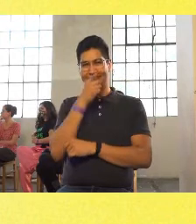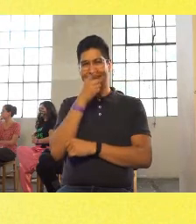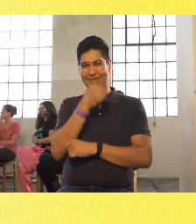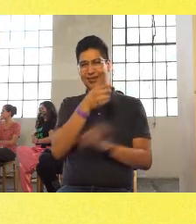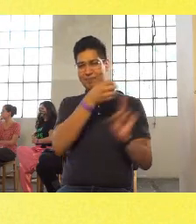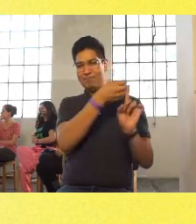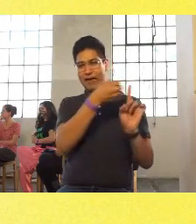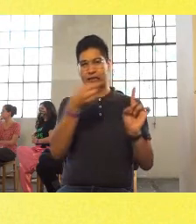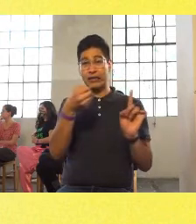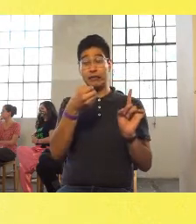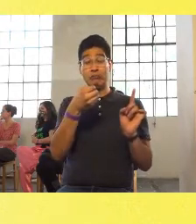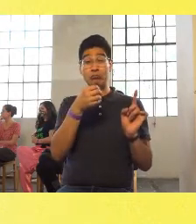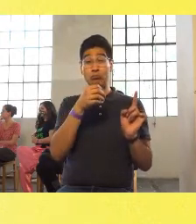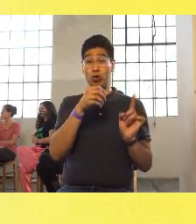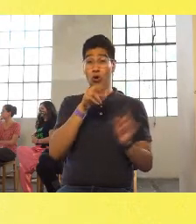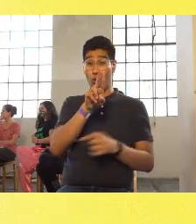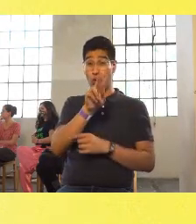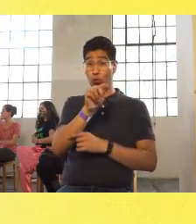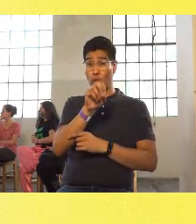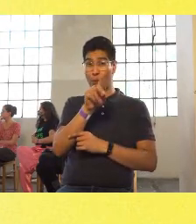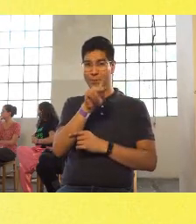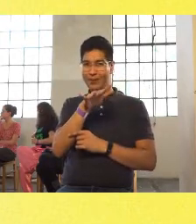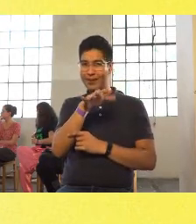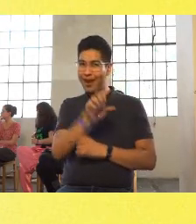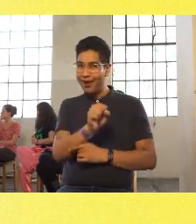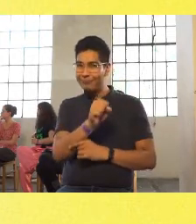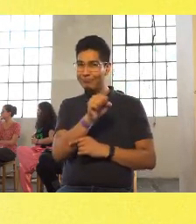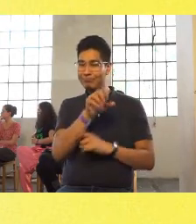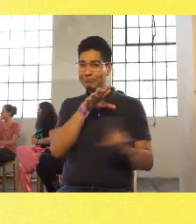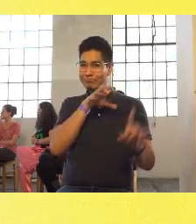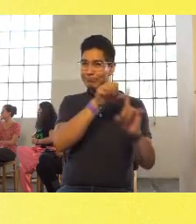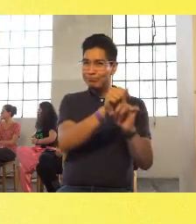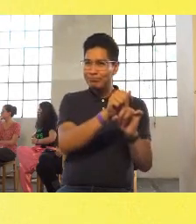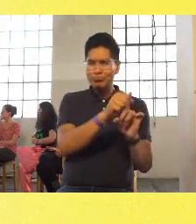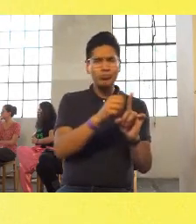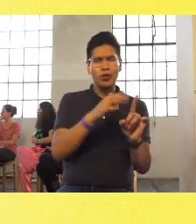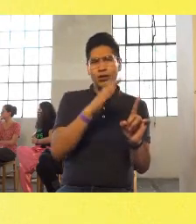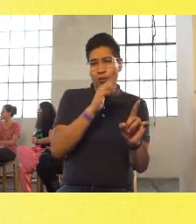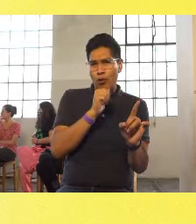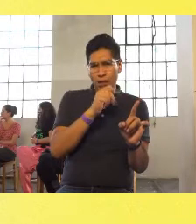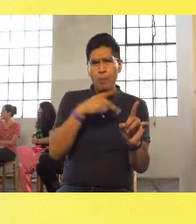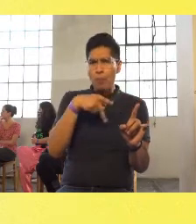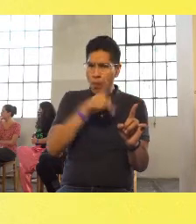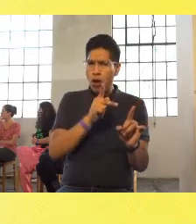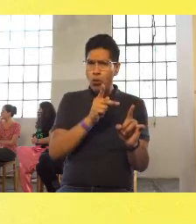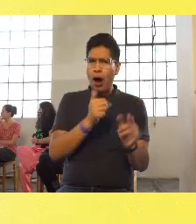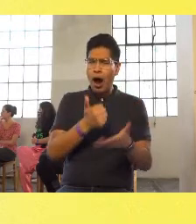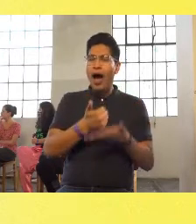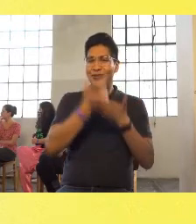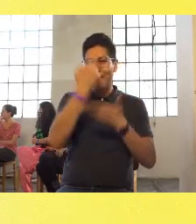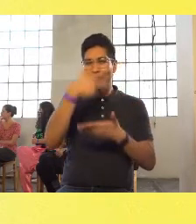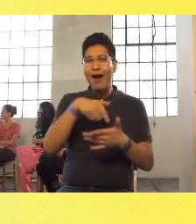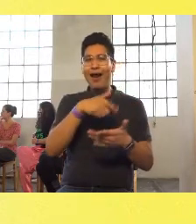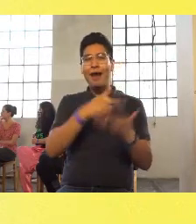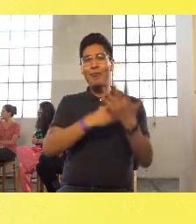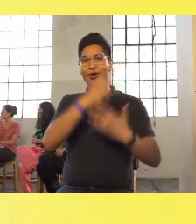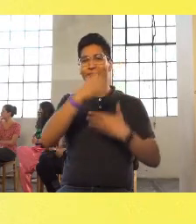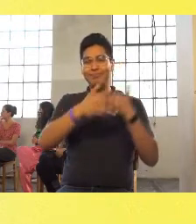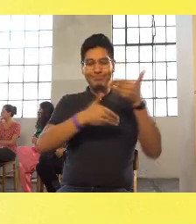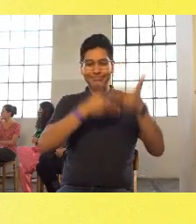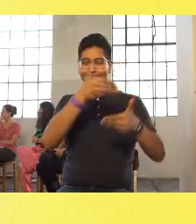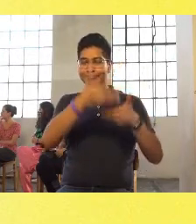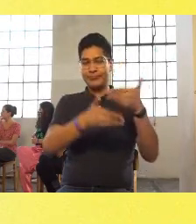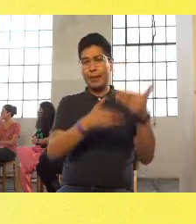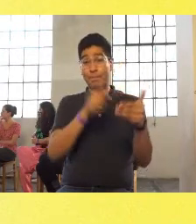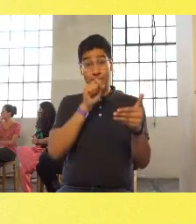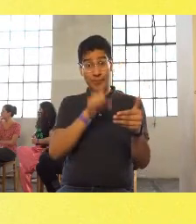el horizonte se mueve, ¿no? Pero que sirven para caminar. Y como que siento que eso pasa con las utopías y con los ideales y con uno decir el feminismo